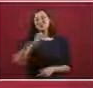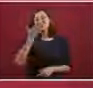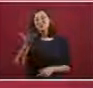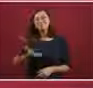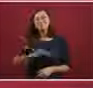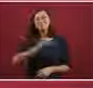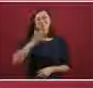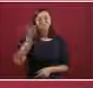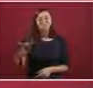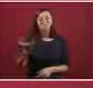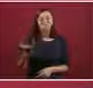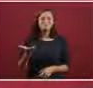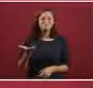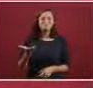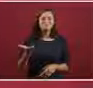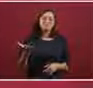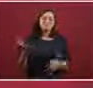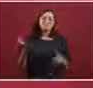que viene